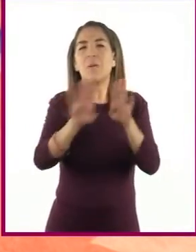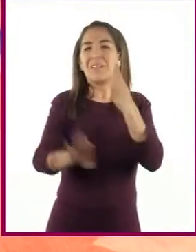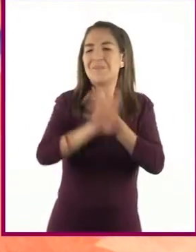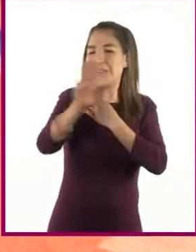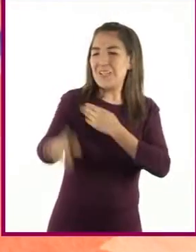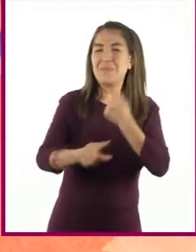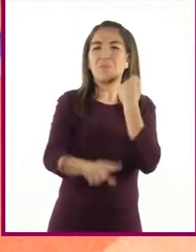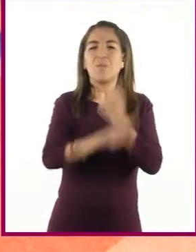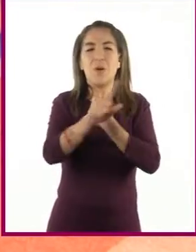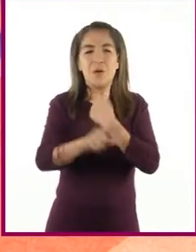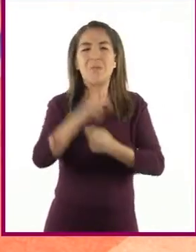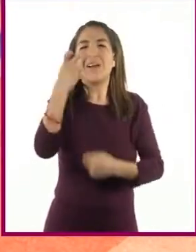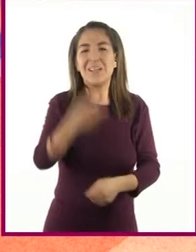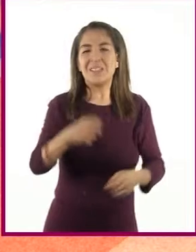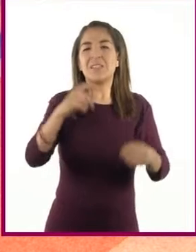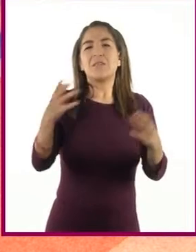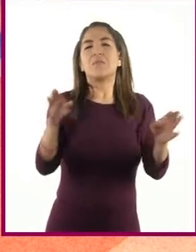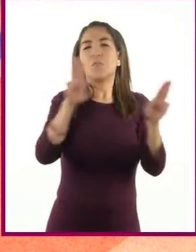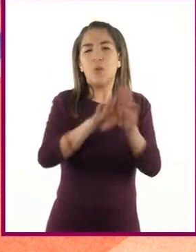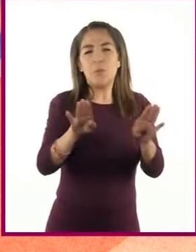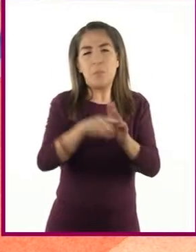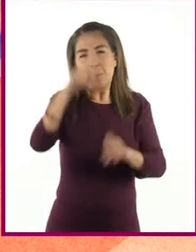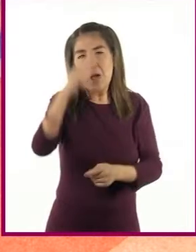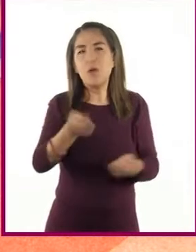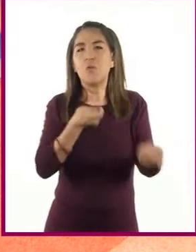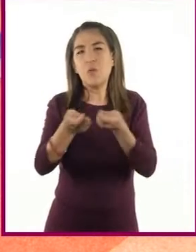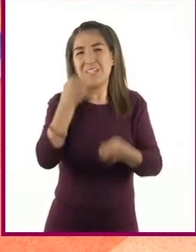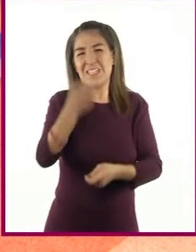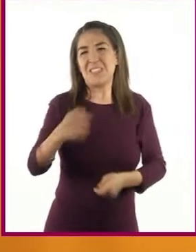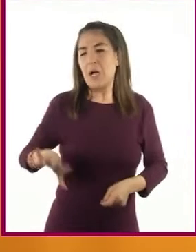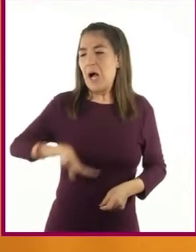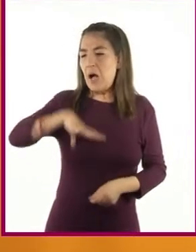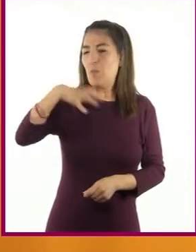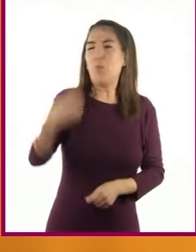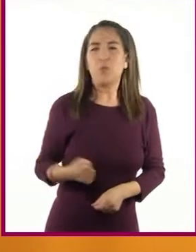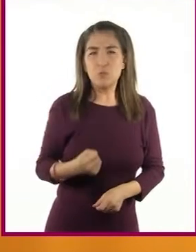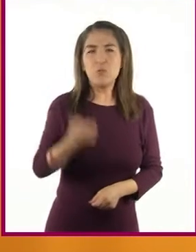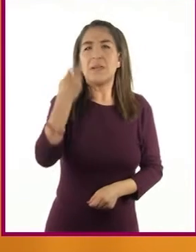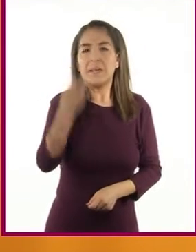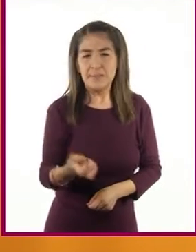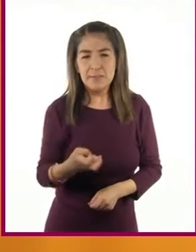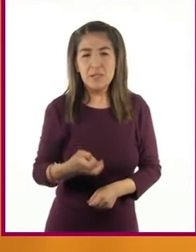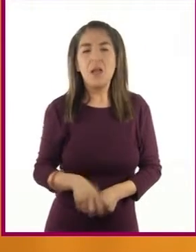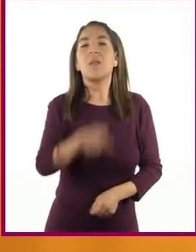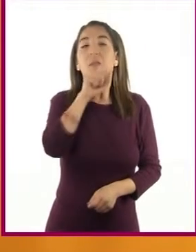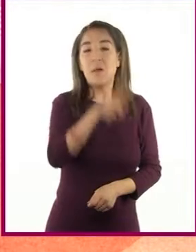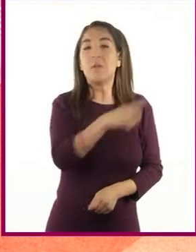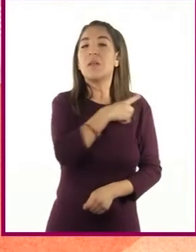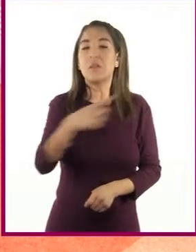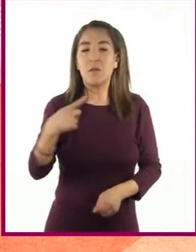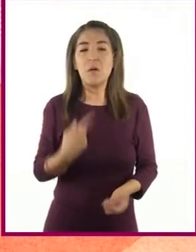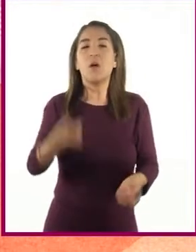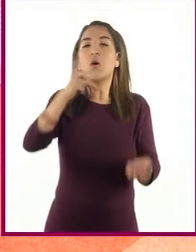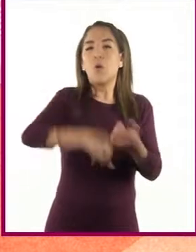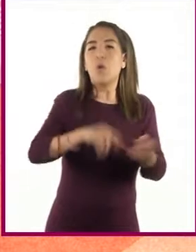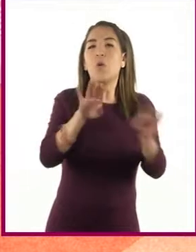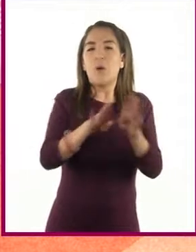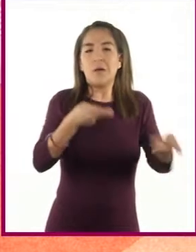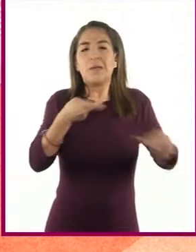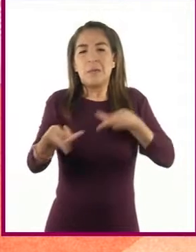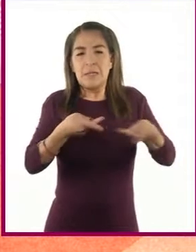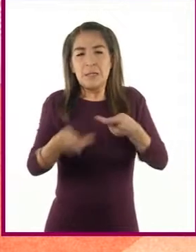conflictos, mecanismos para controlar el abuso del poder. Y todo esto debe estar disponible a través de un